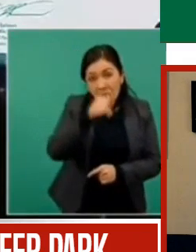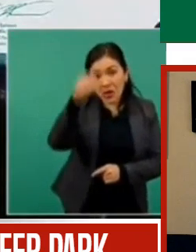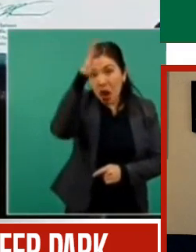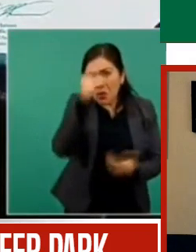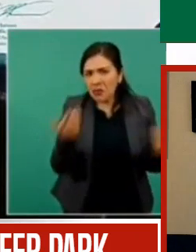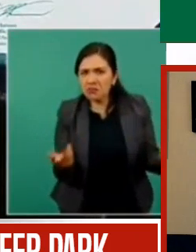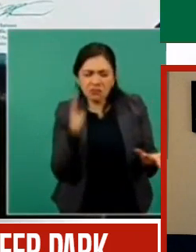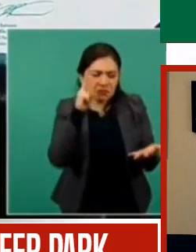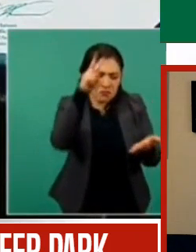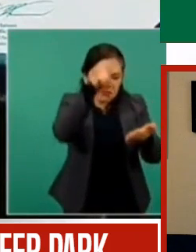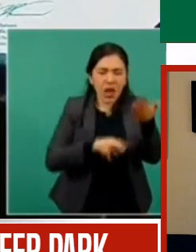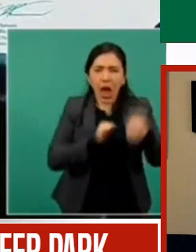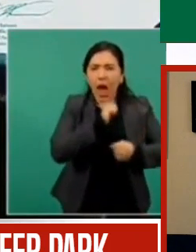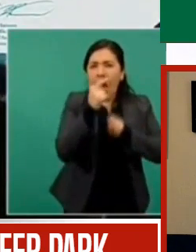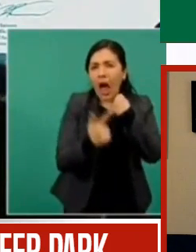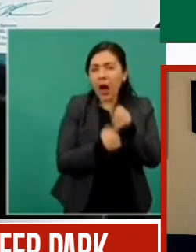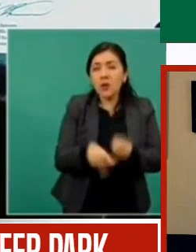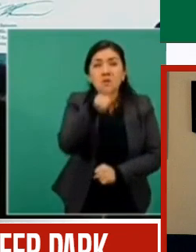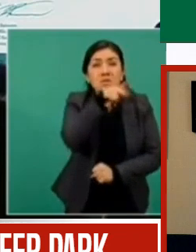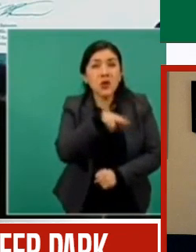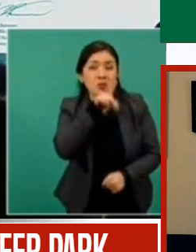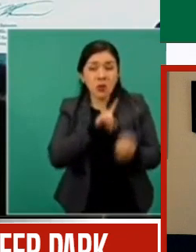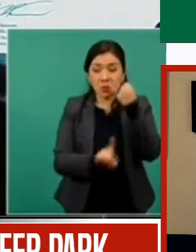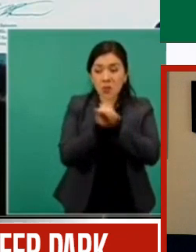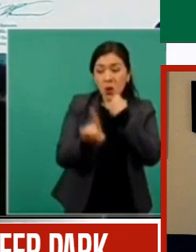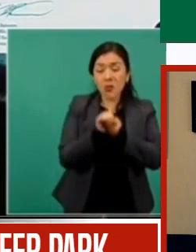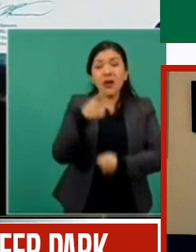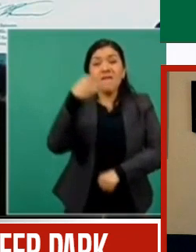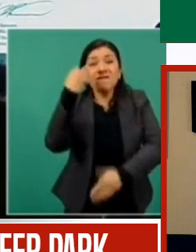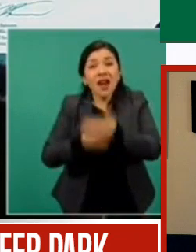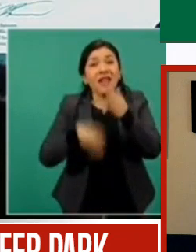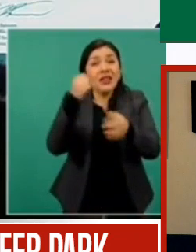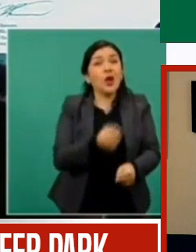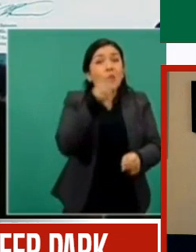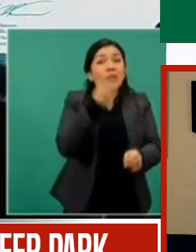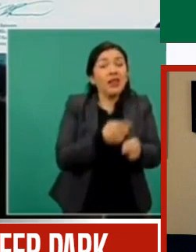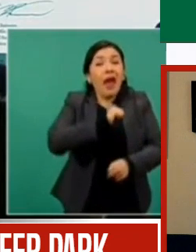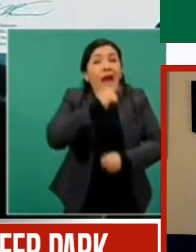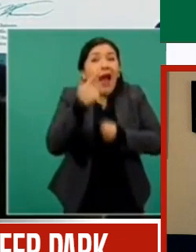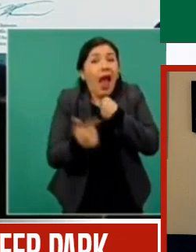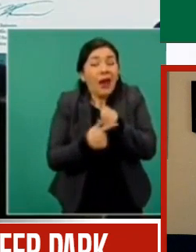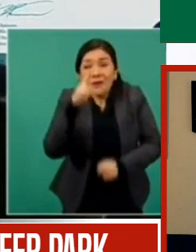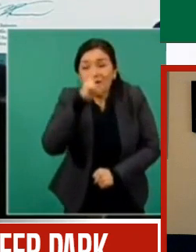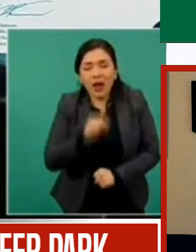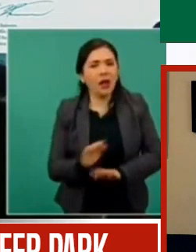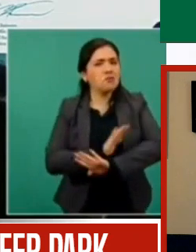hay ninguna preocupación de seguridad nacional que quedase sin resolver